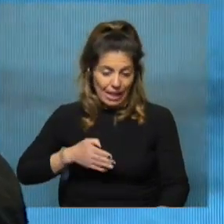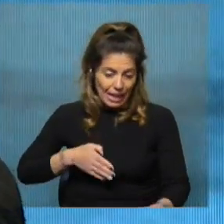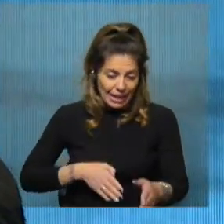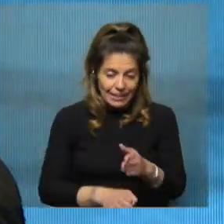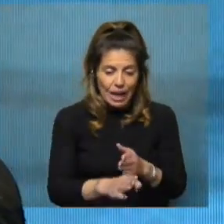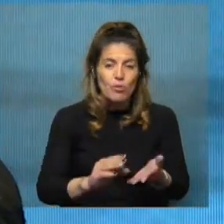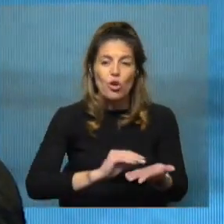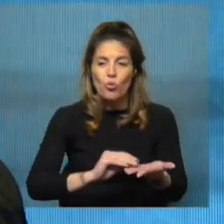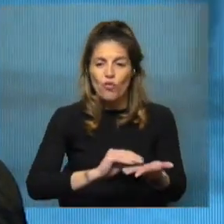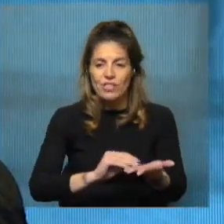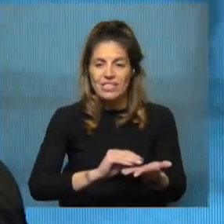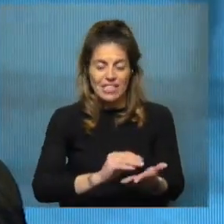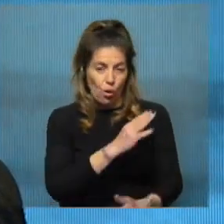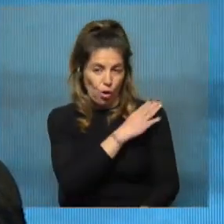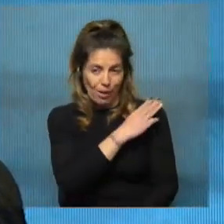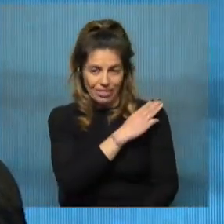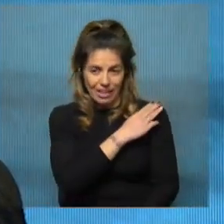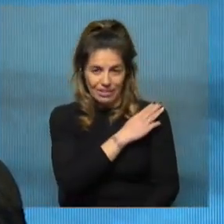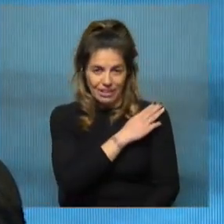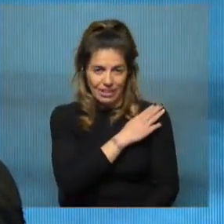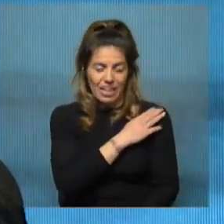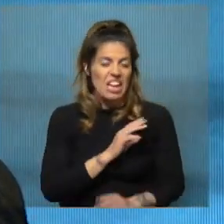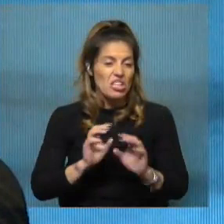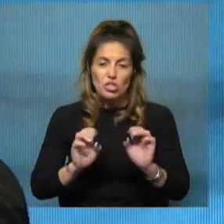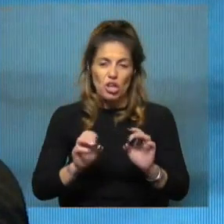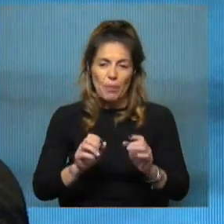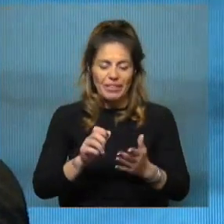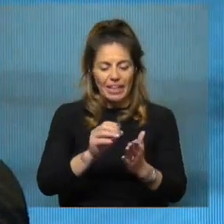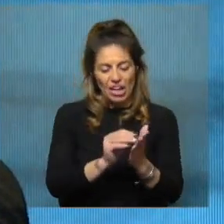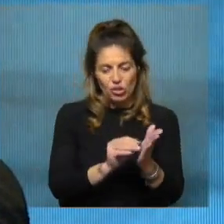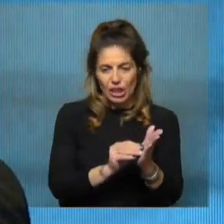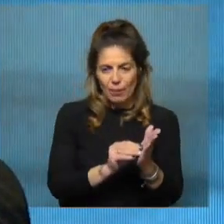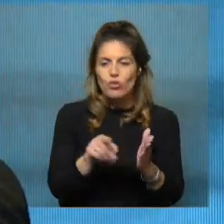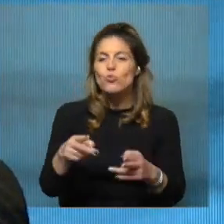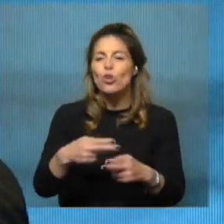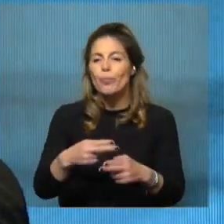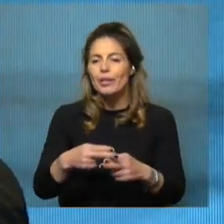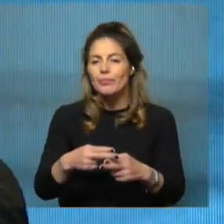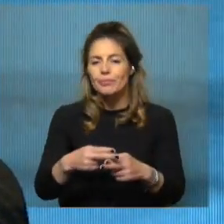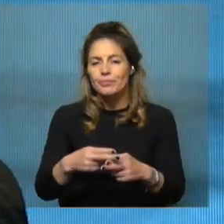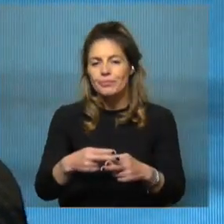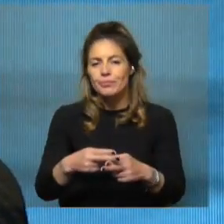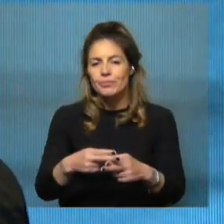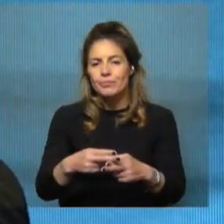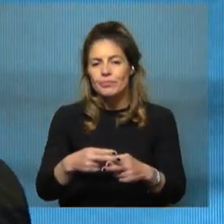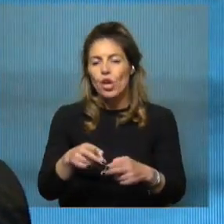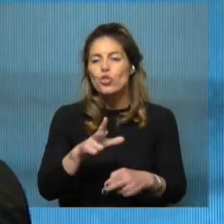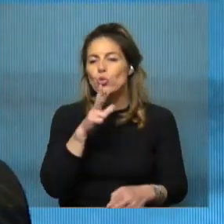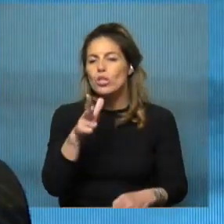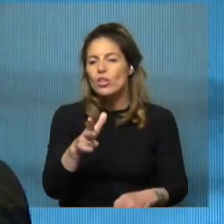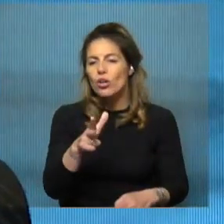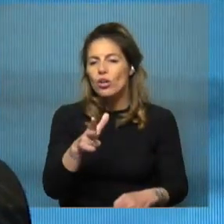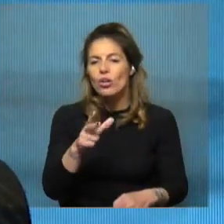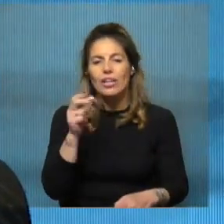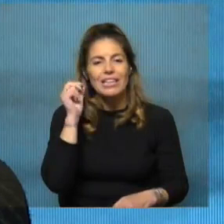acuerdo de él perfectamente que simplemente registra es un nombre dice su hijo su